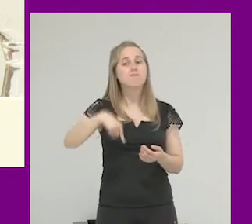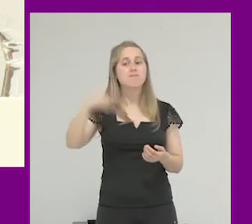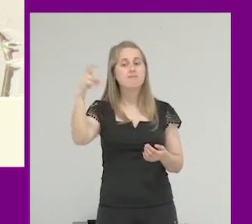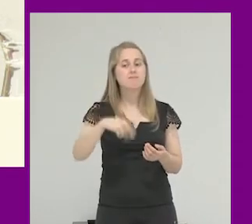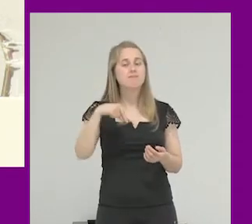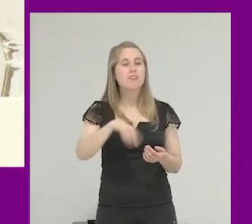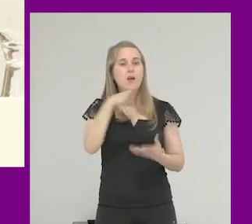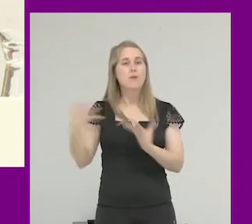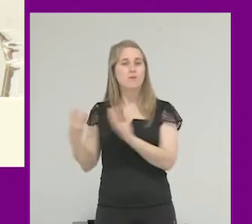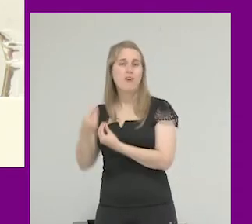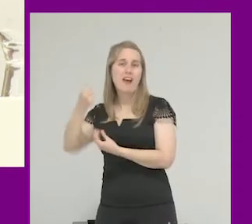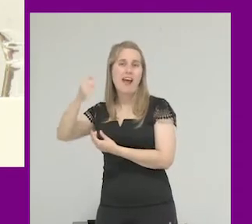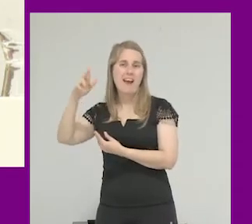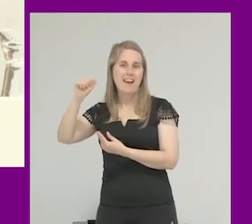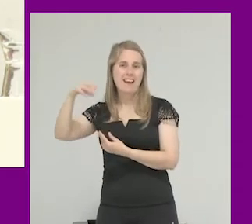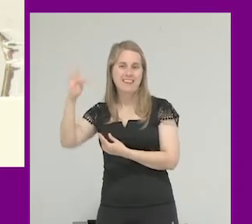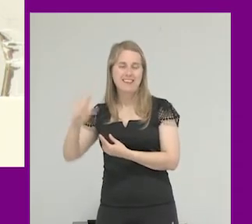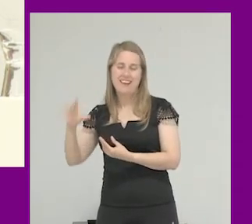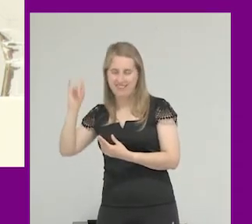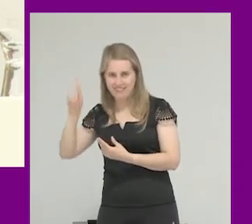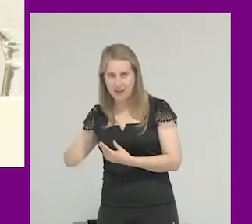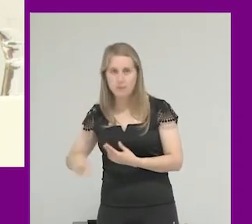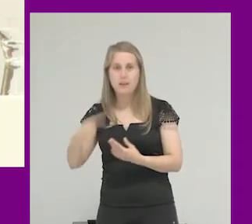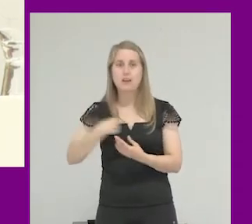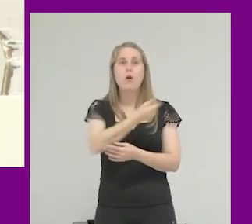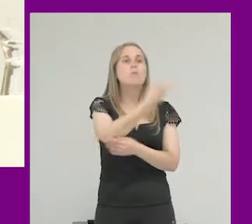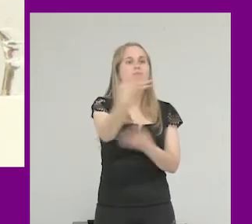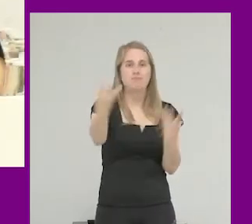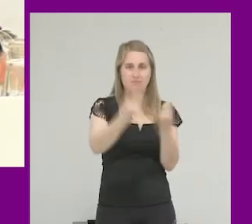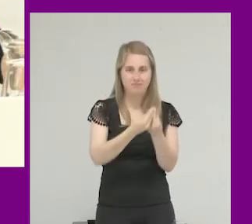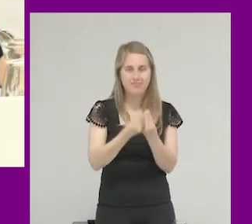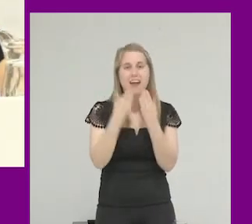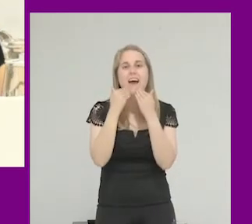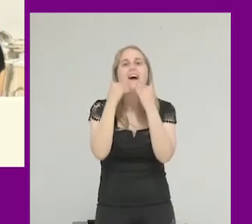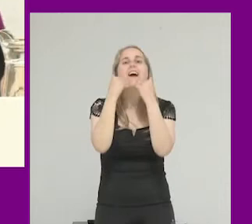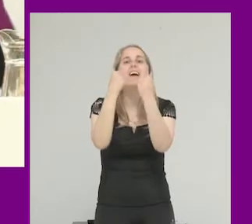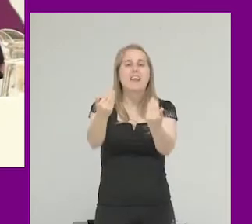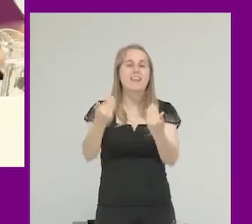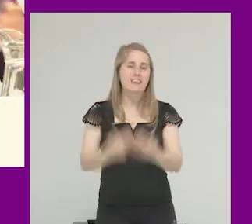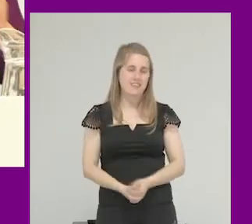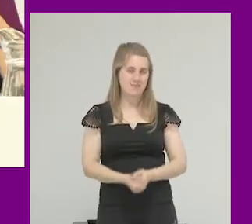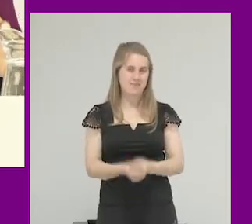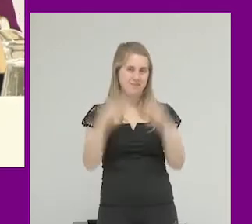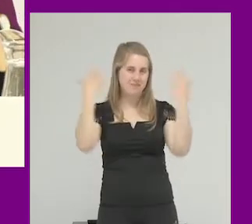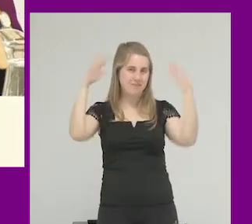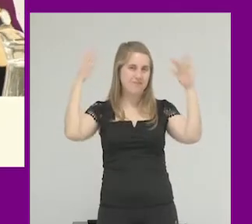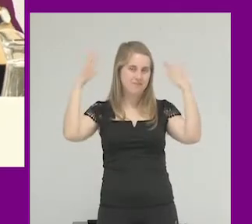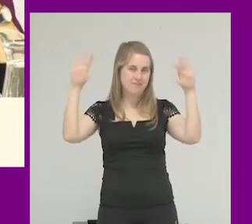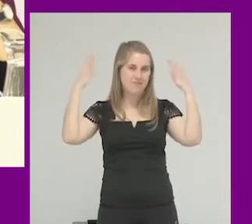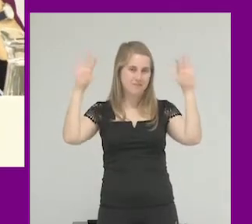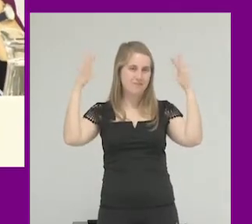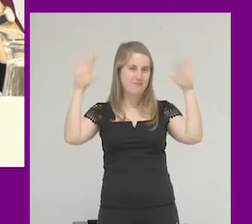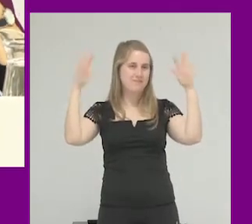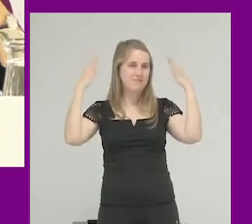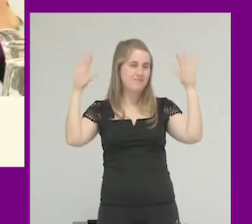con la Arantxa sobre todo y también con todas vosotras. Muchas gracias. Muchas gracias.